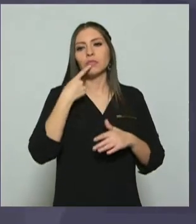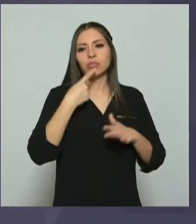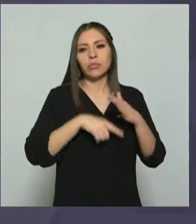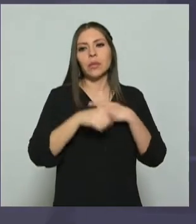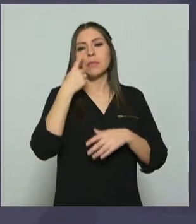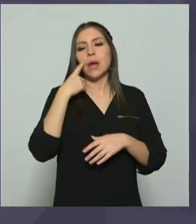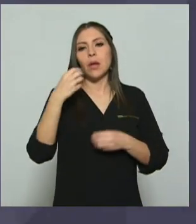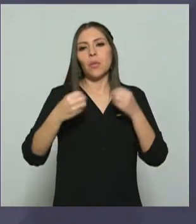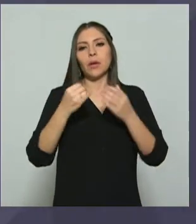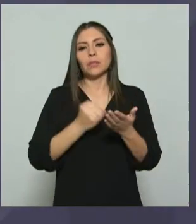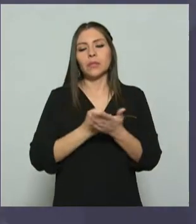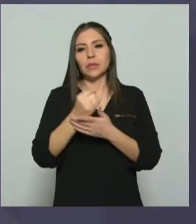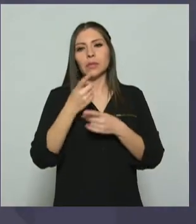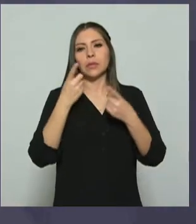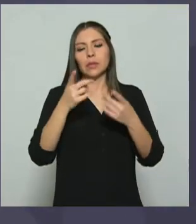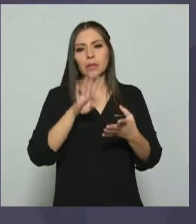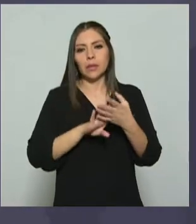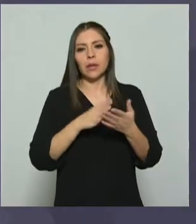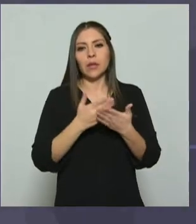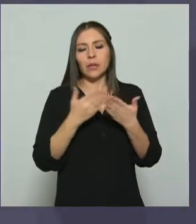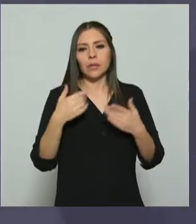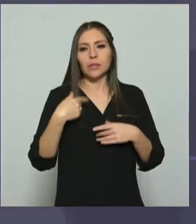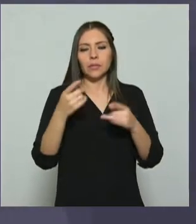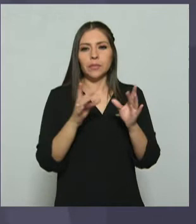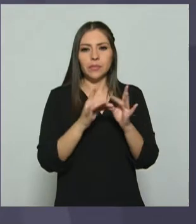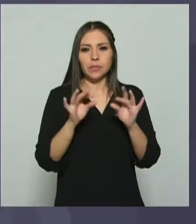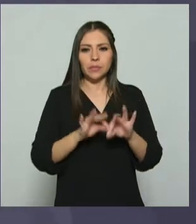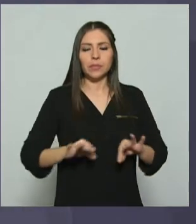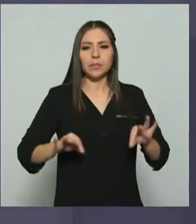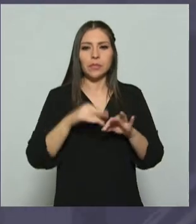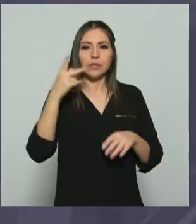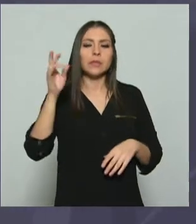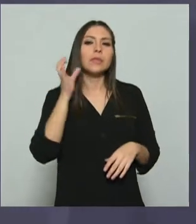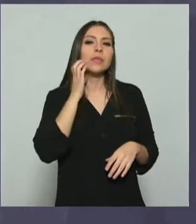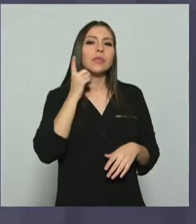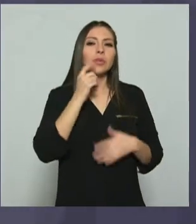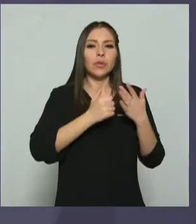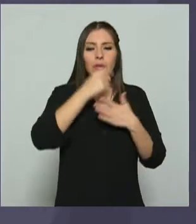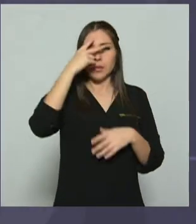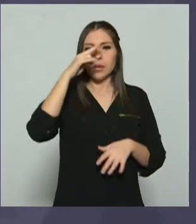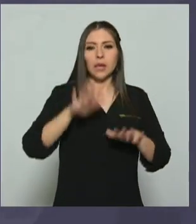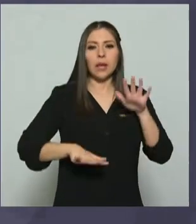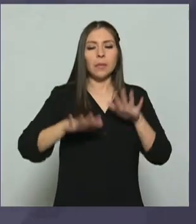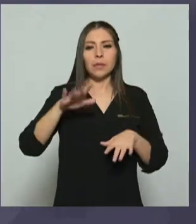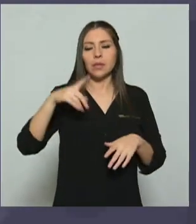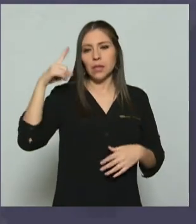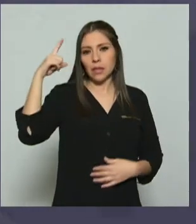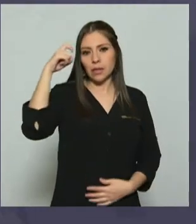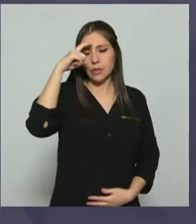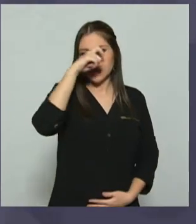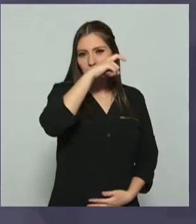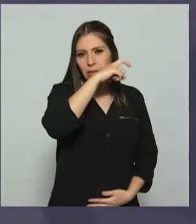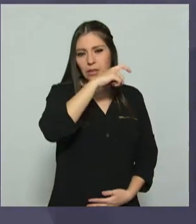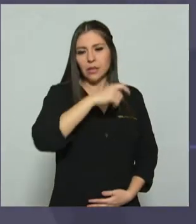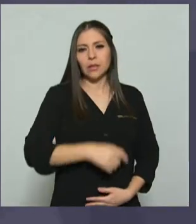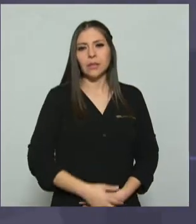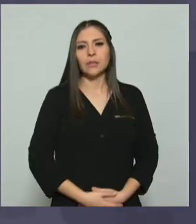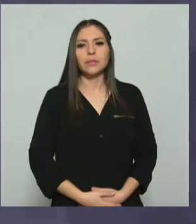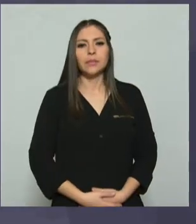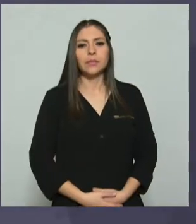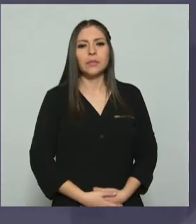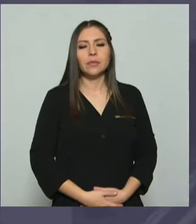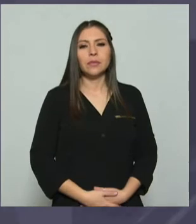eso y voy a decirlo porque en el Congreso es muy difícil y es muy